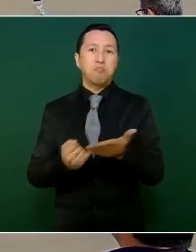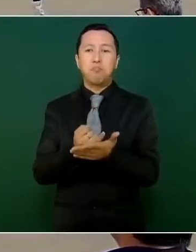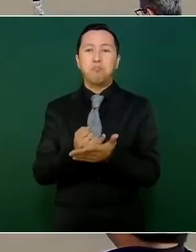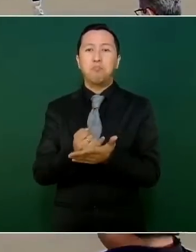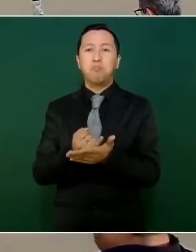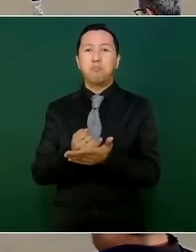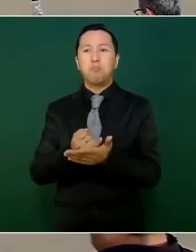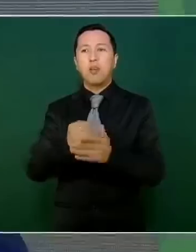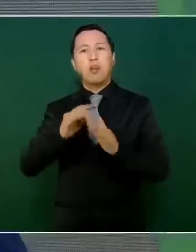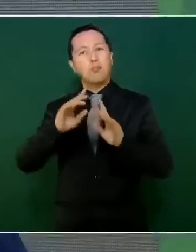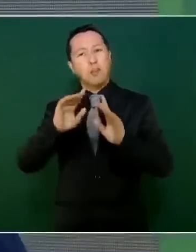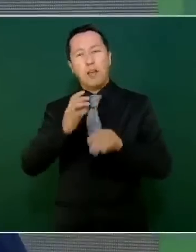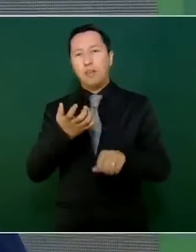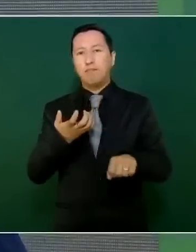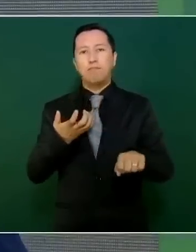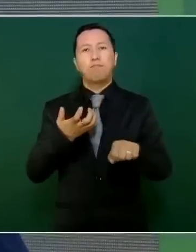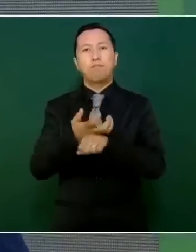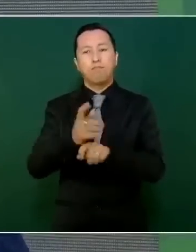los estados,